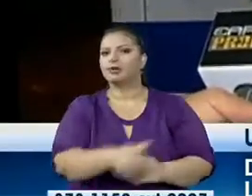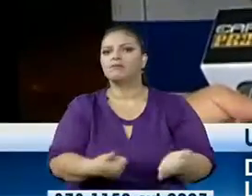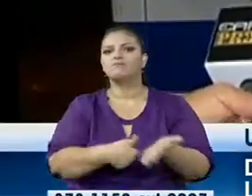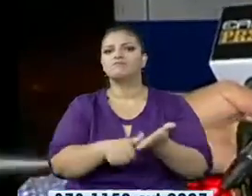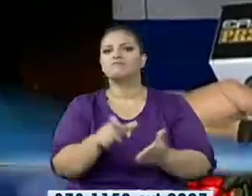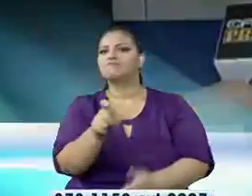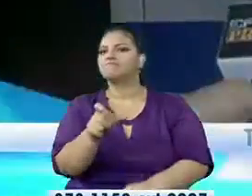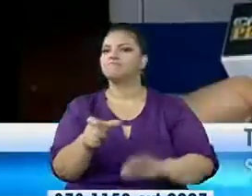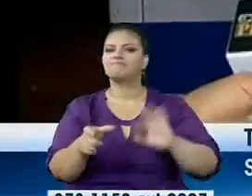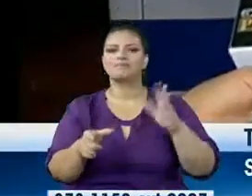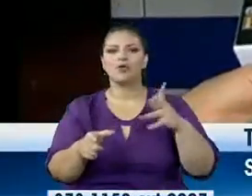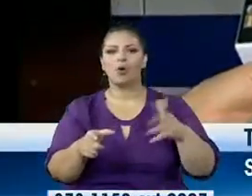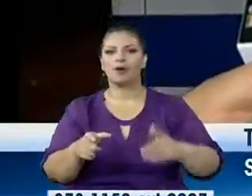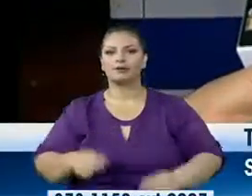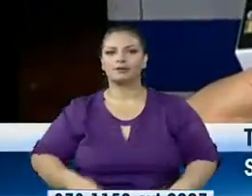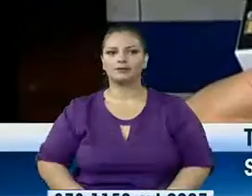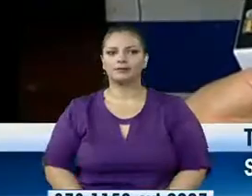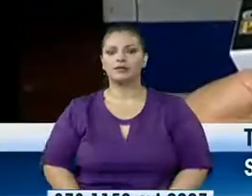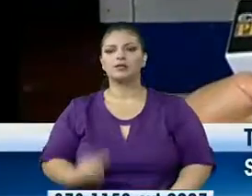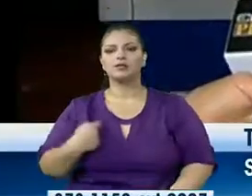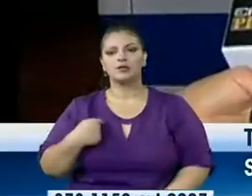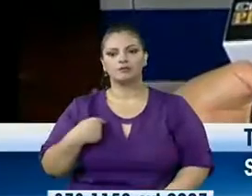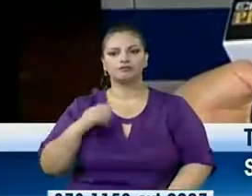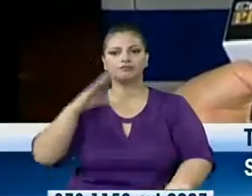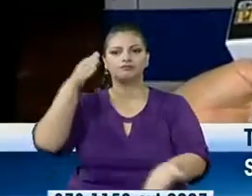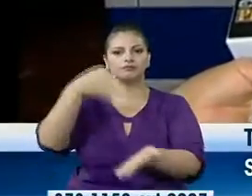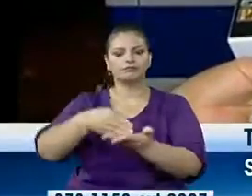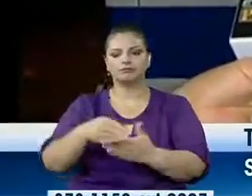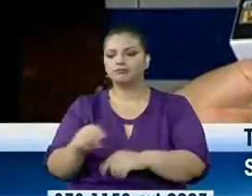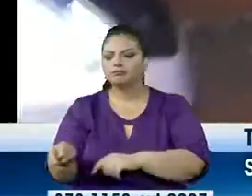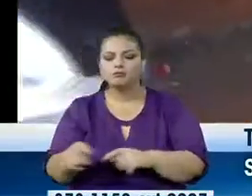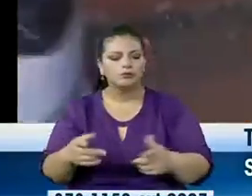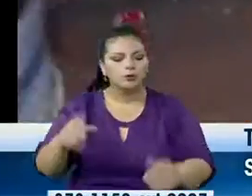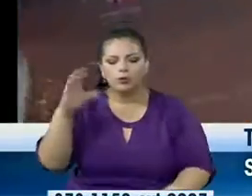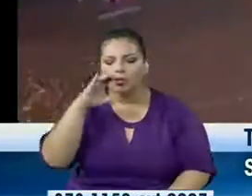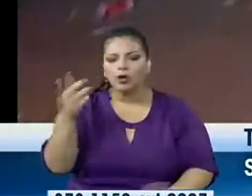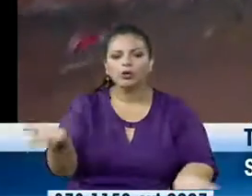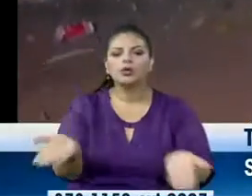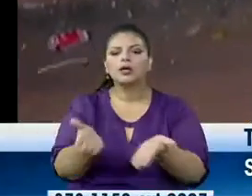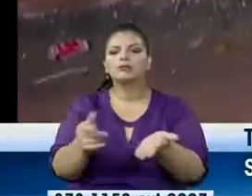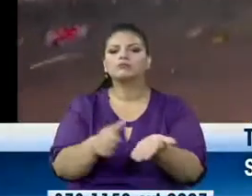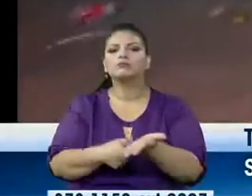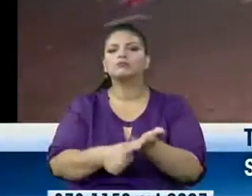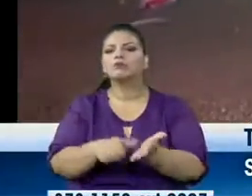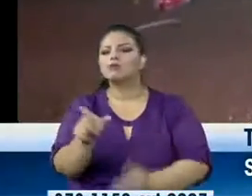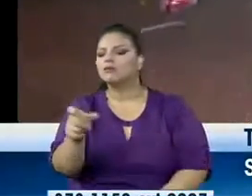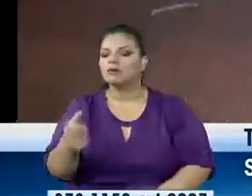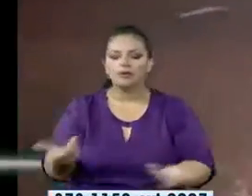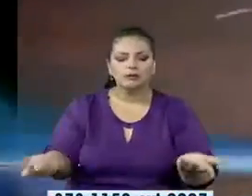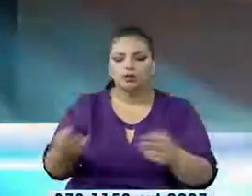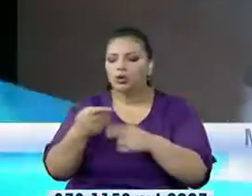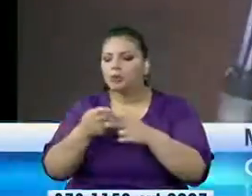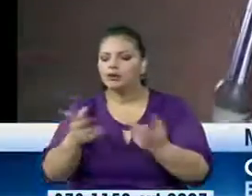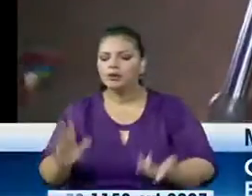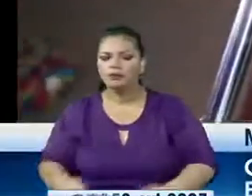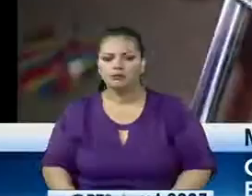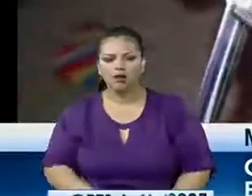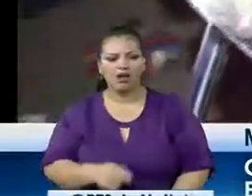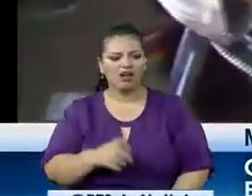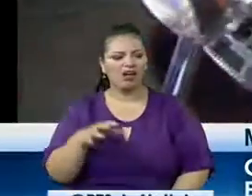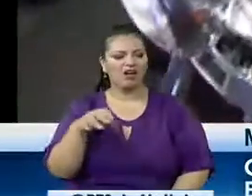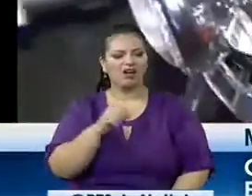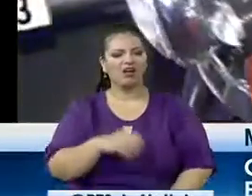efectivamente la gente, en lugar de ayudar, lo que han procedido nada más es sustraerse los documentos y cosas así